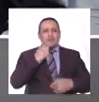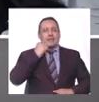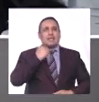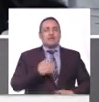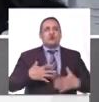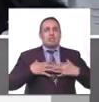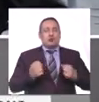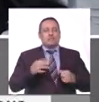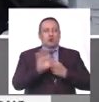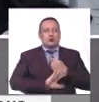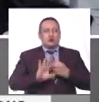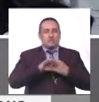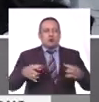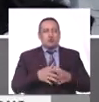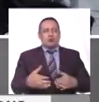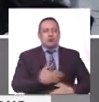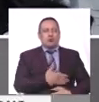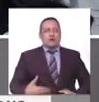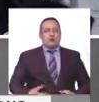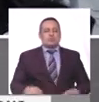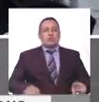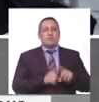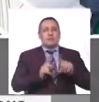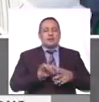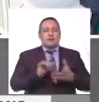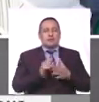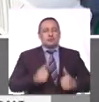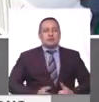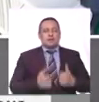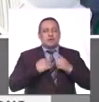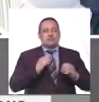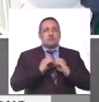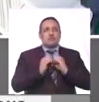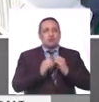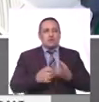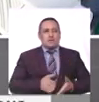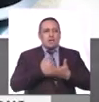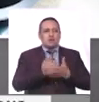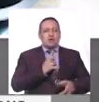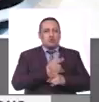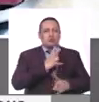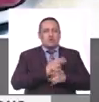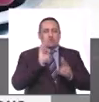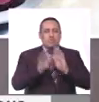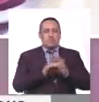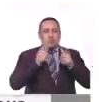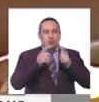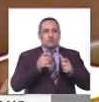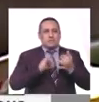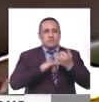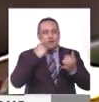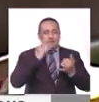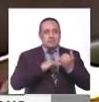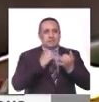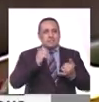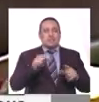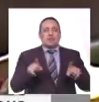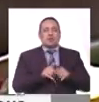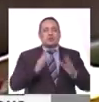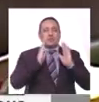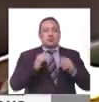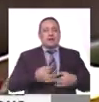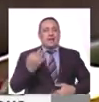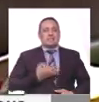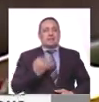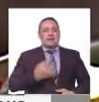a la protección del Estado, contar con una guía de manejo que fortalezca la prevención y el control del VIH-SIDA a fin de brindar una atención